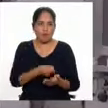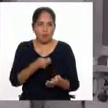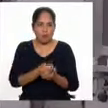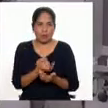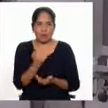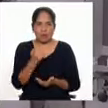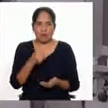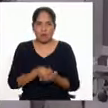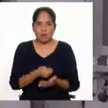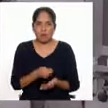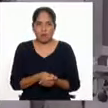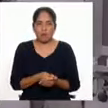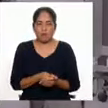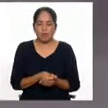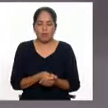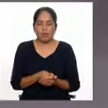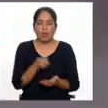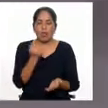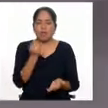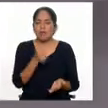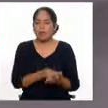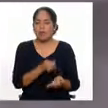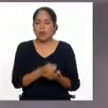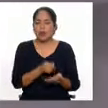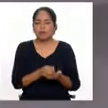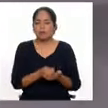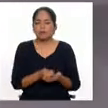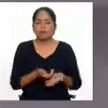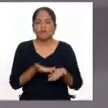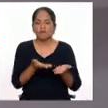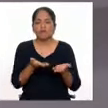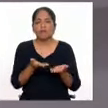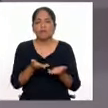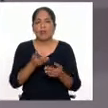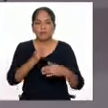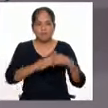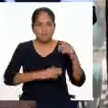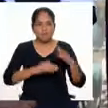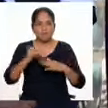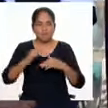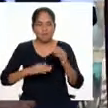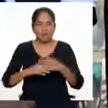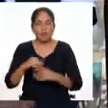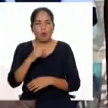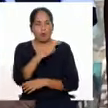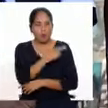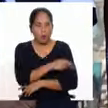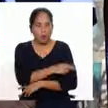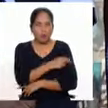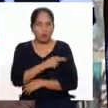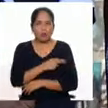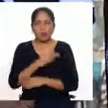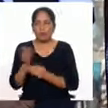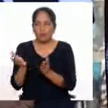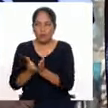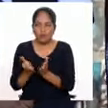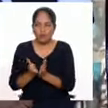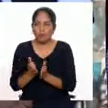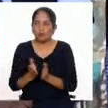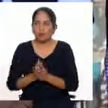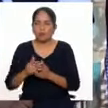impuesto. Impuestos que se traducen en obras como hospitales, como colegios,